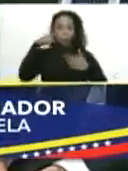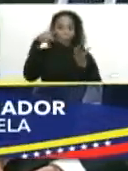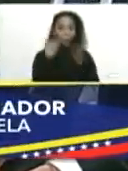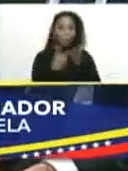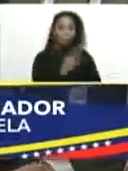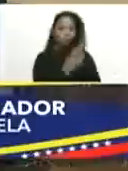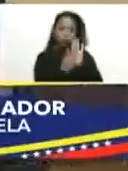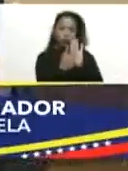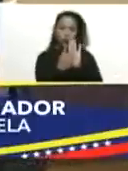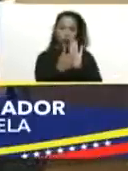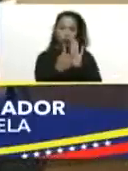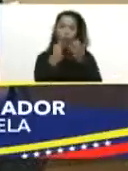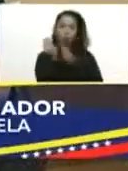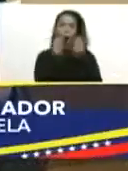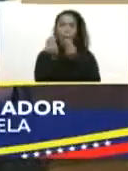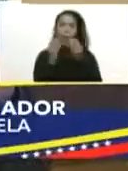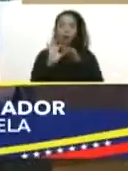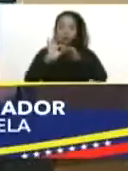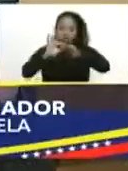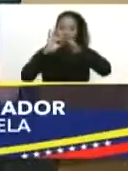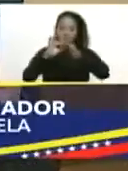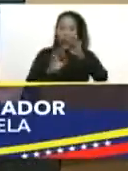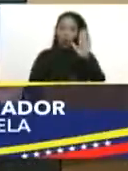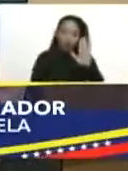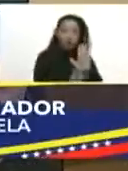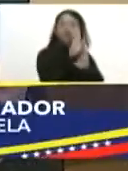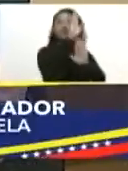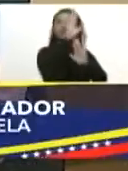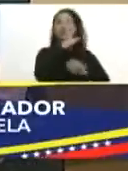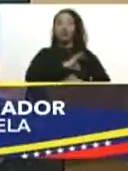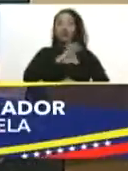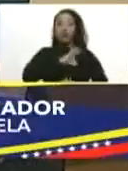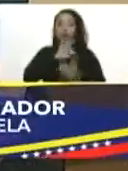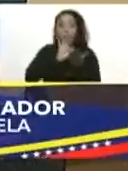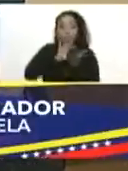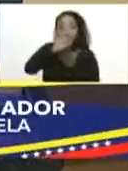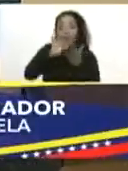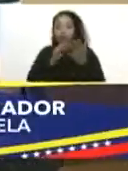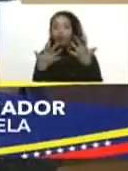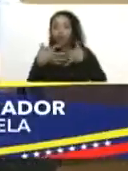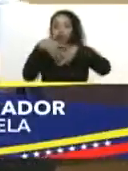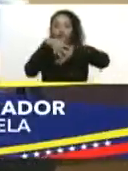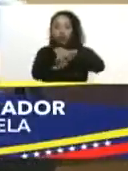de la consolidación y el desarrollo de la Asociación Estratégica Integral